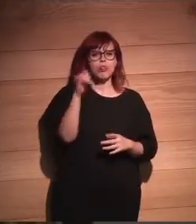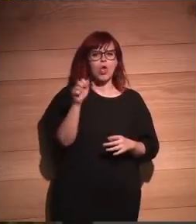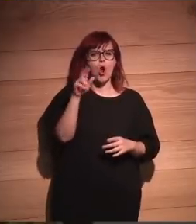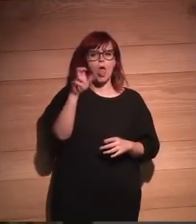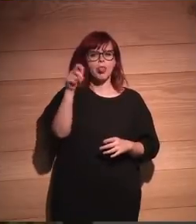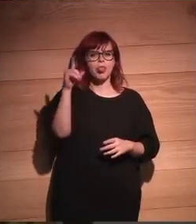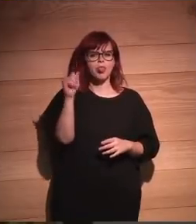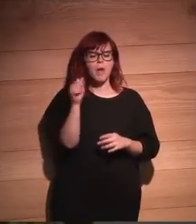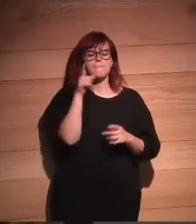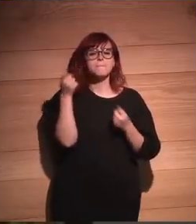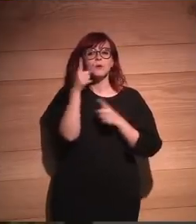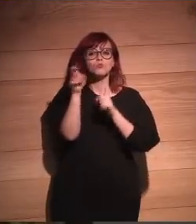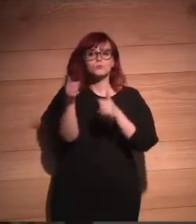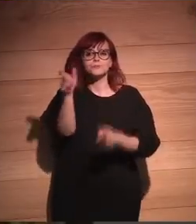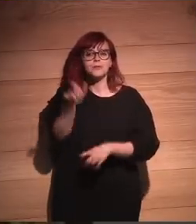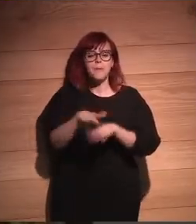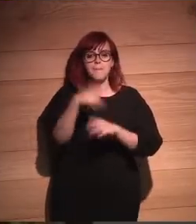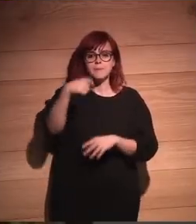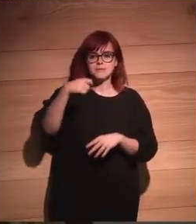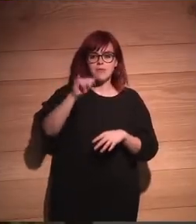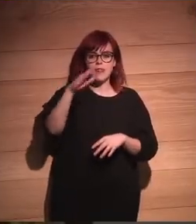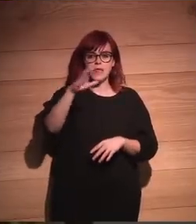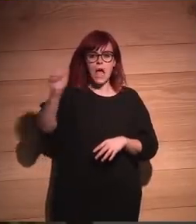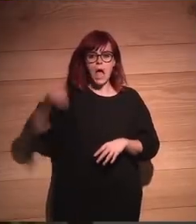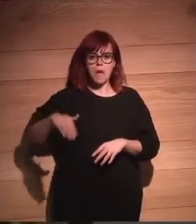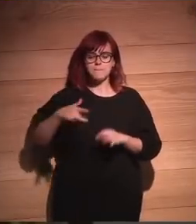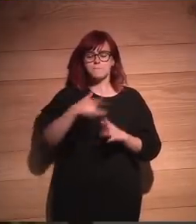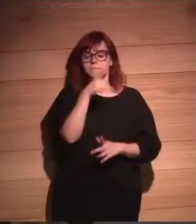preguntaba, pero ¿hasta cuánto llega el poder del presidente del ICANN?